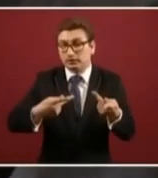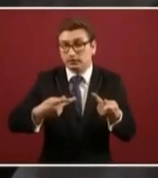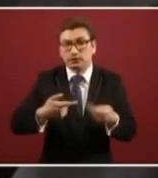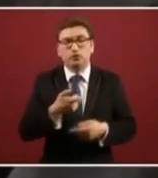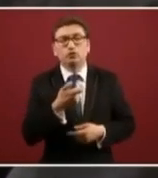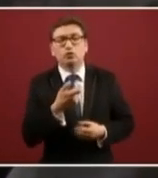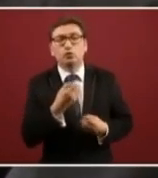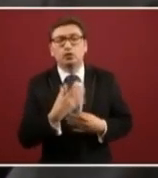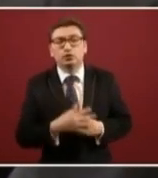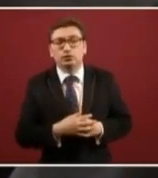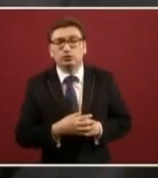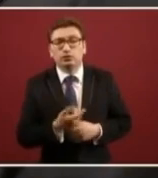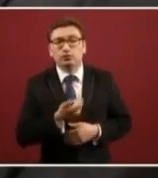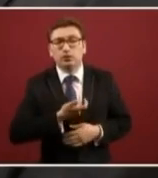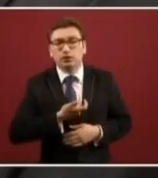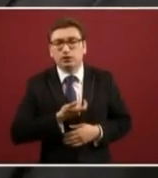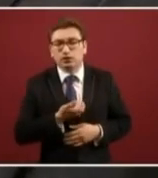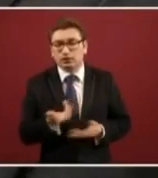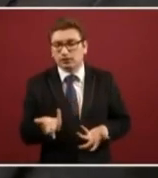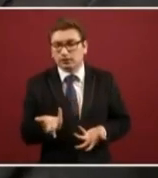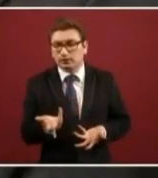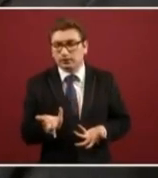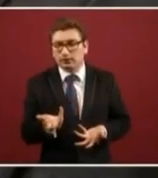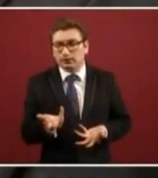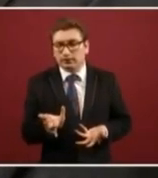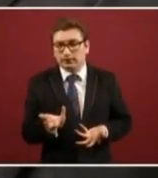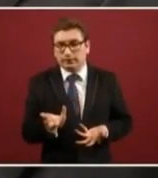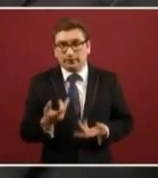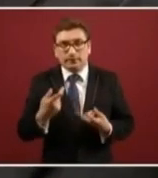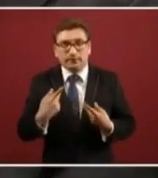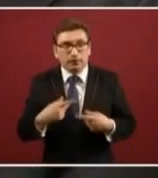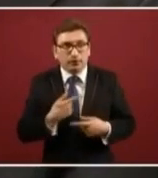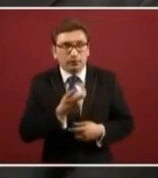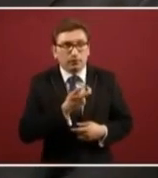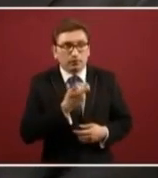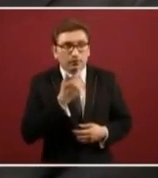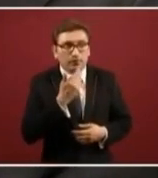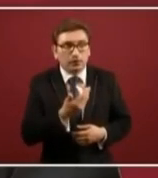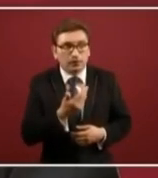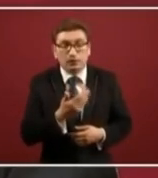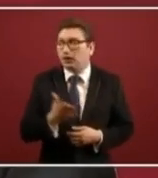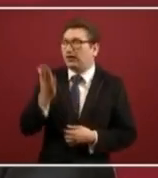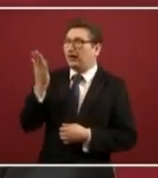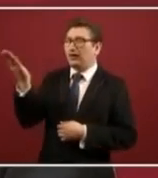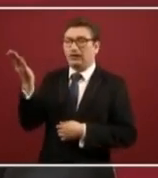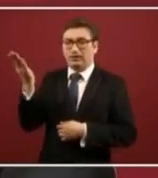pues hasta les pueden pedir